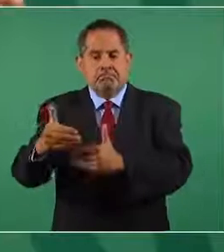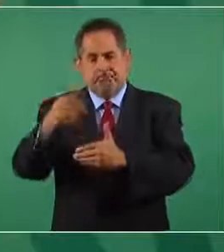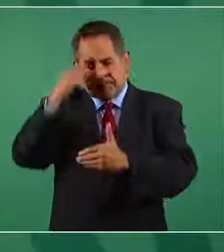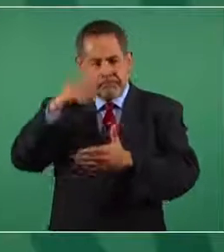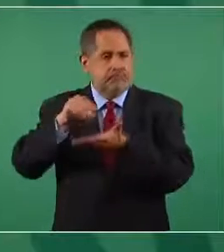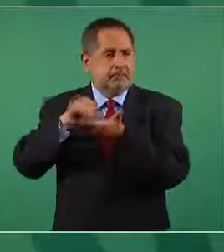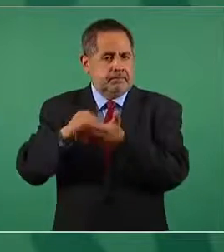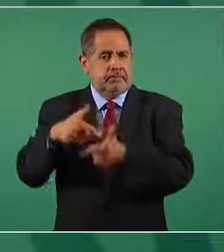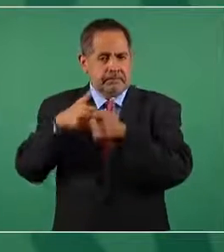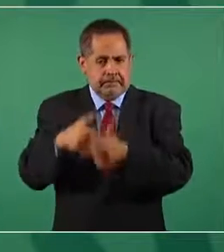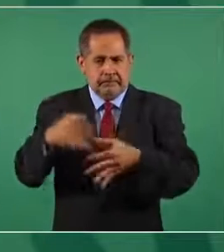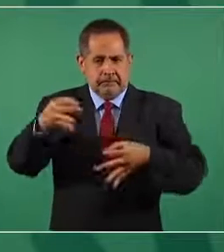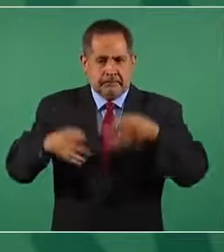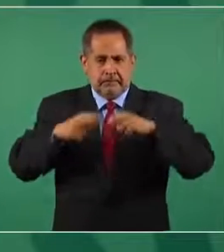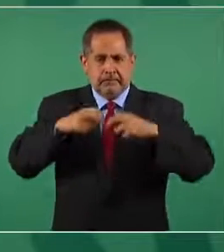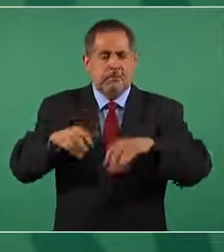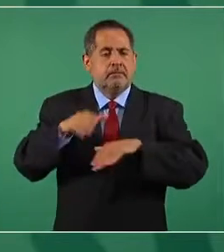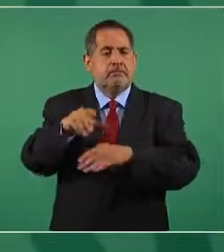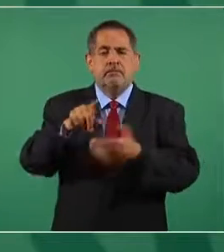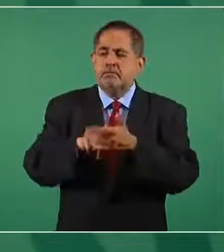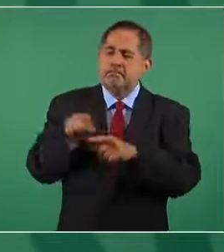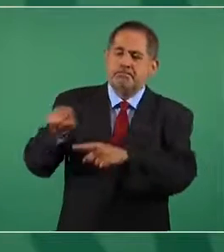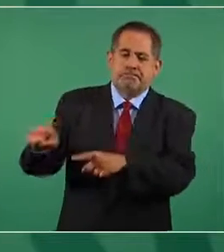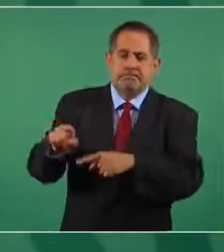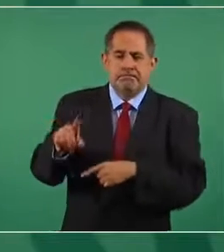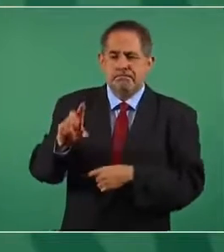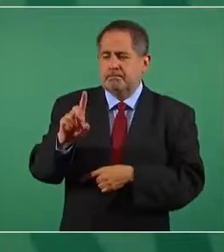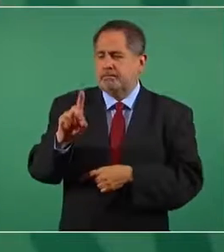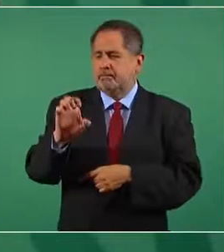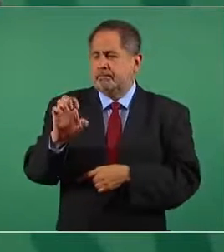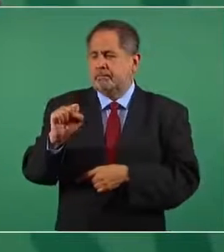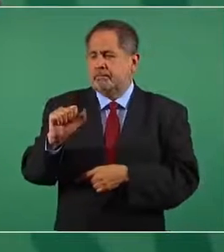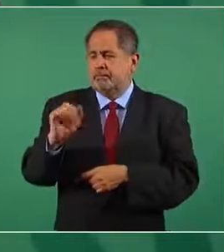para tratar el desafuero de